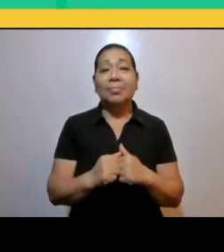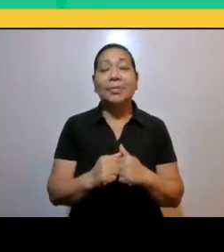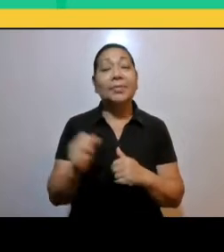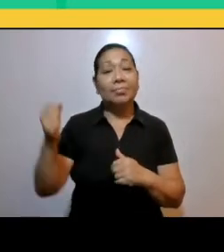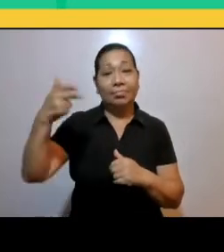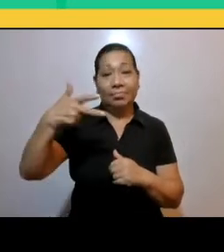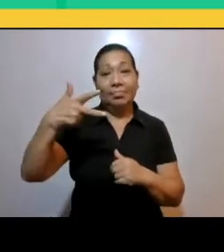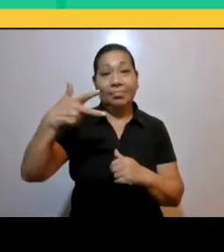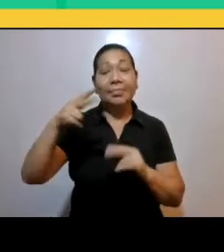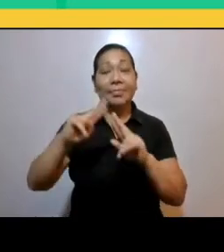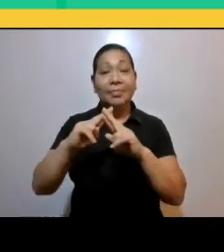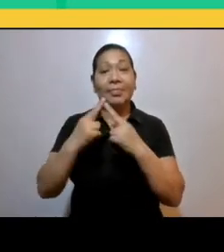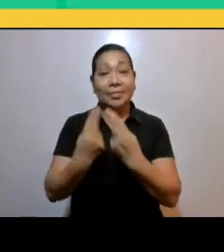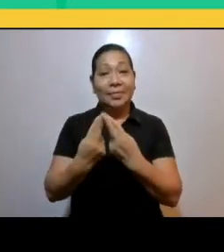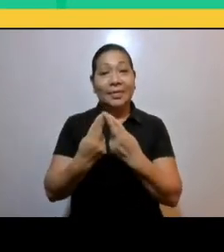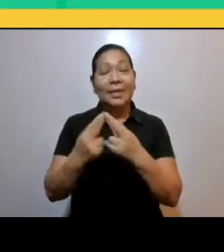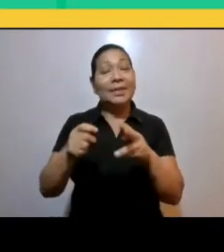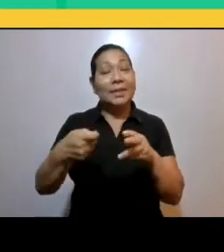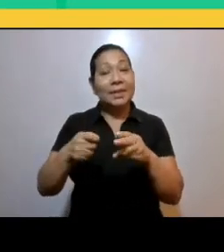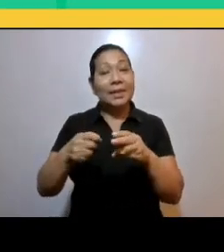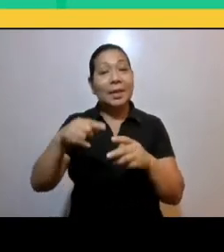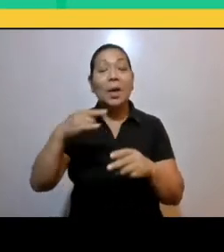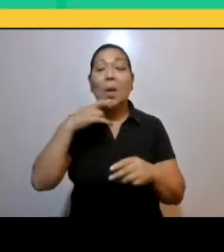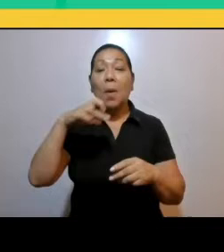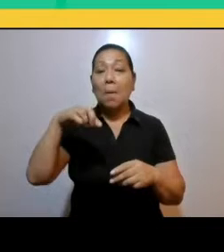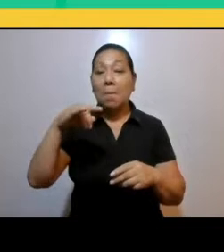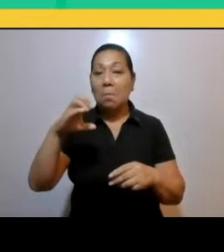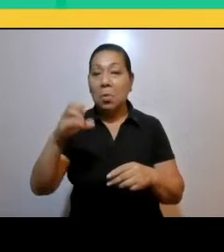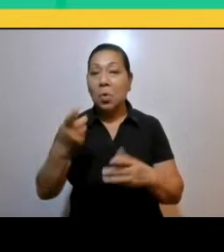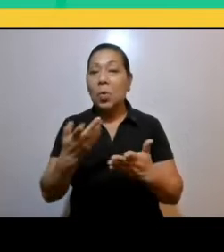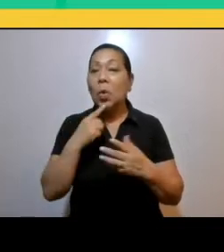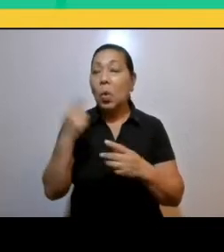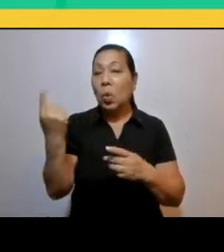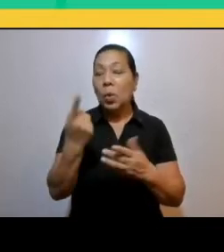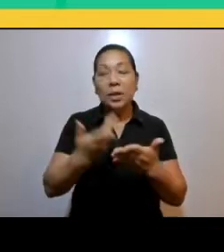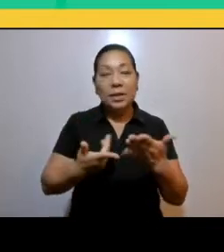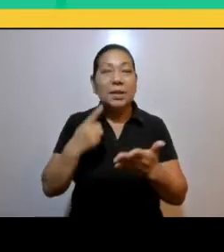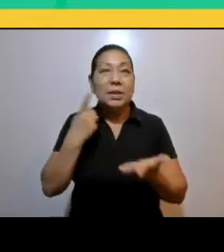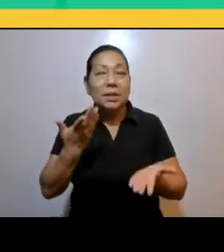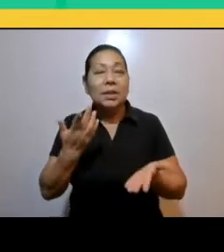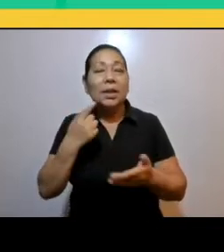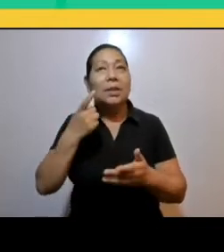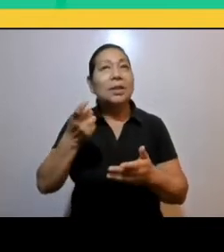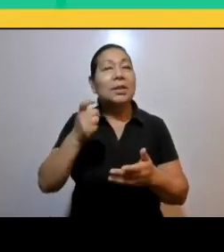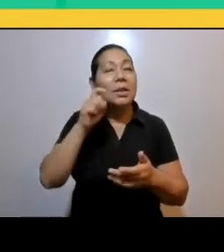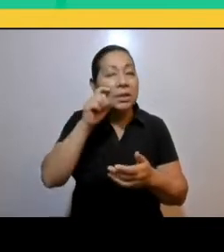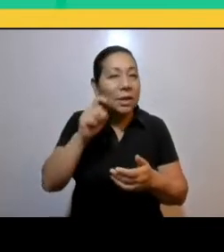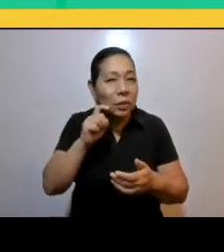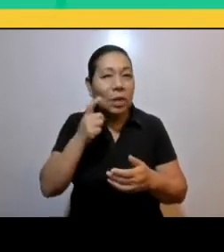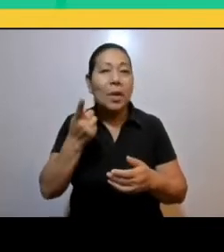la tercera sesión de talleres ESIPUC. Hoy día vamos a ver la parte 1 de higiene íntima y sexual especializado en